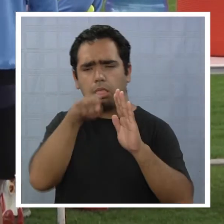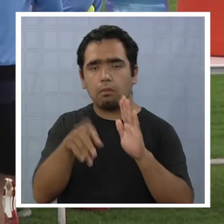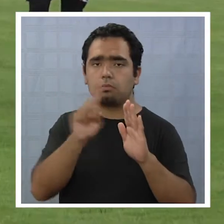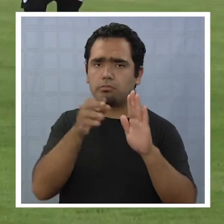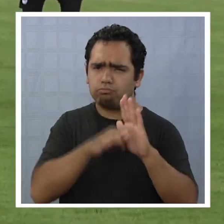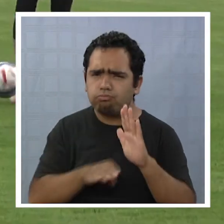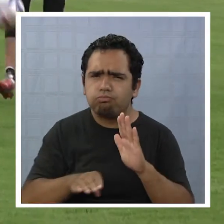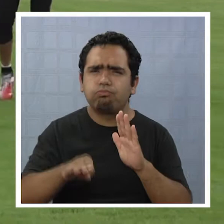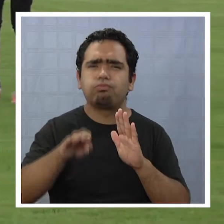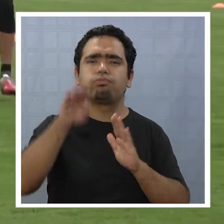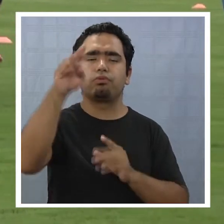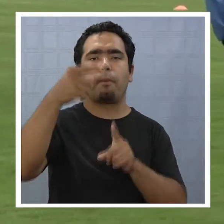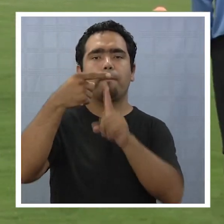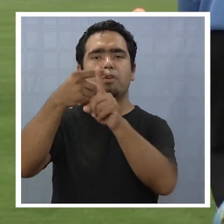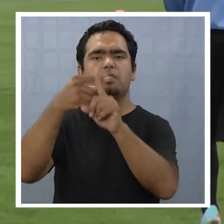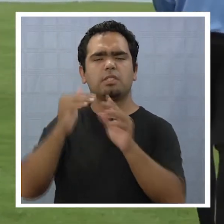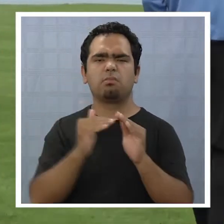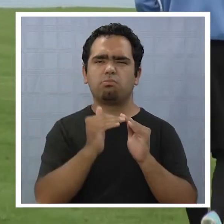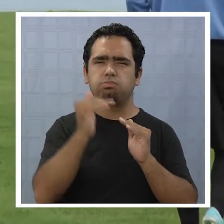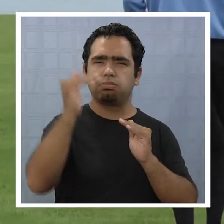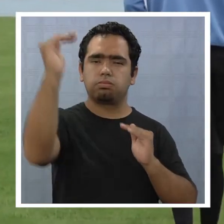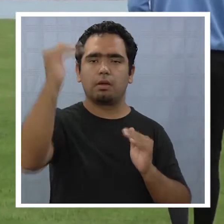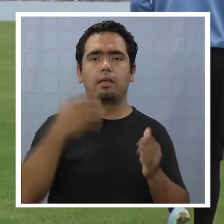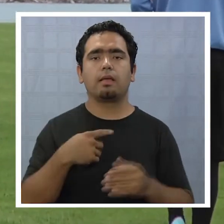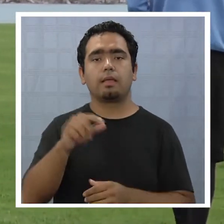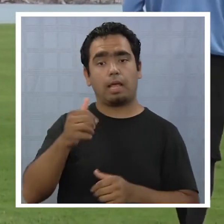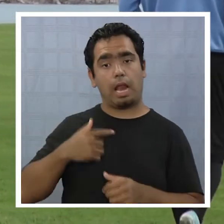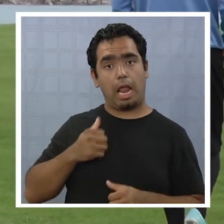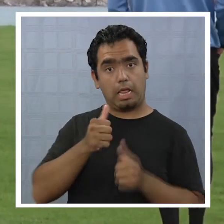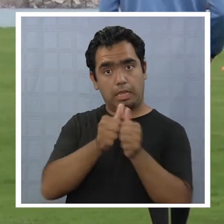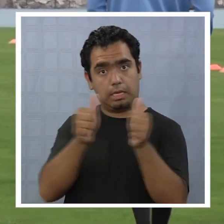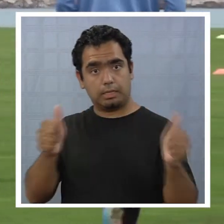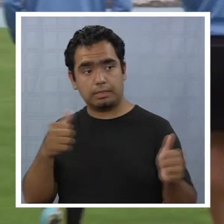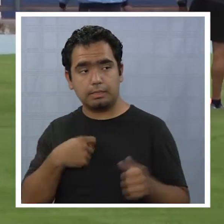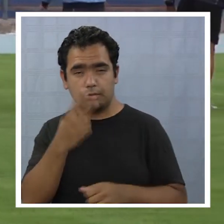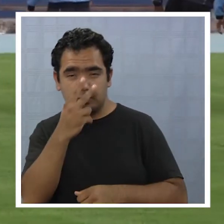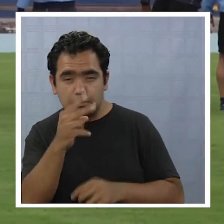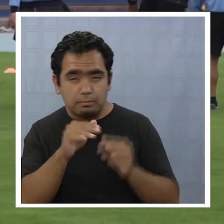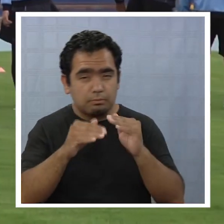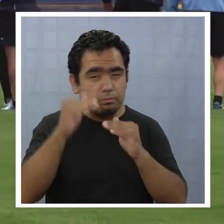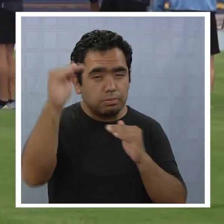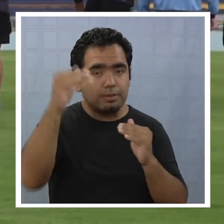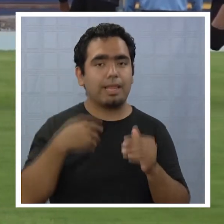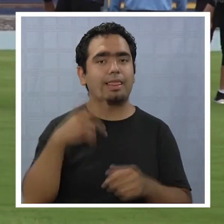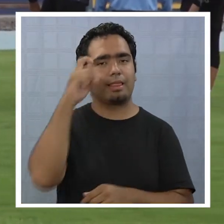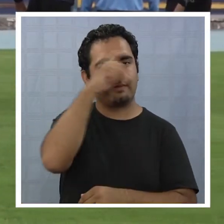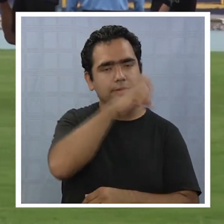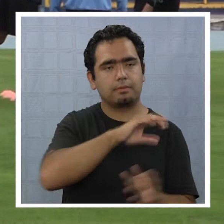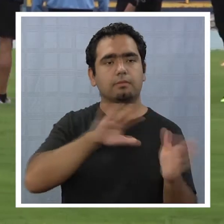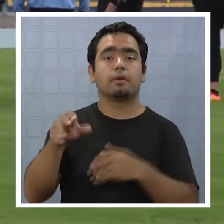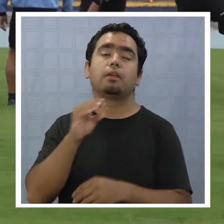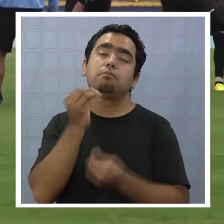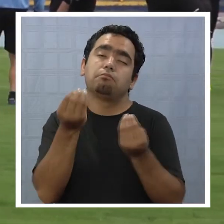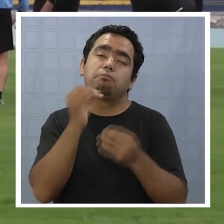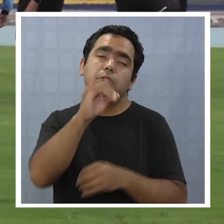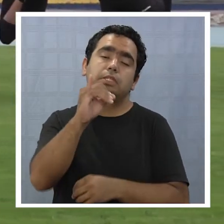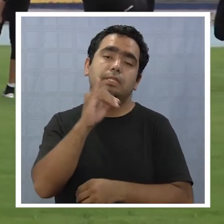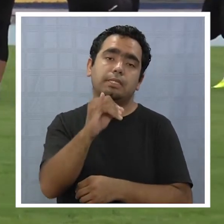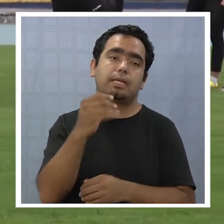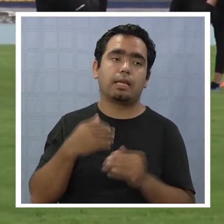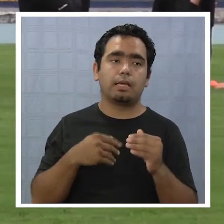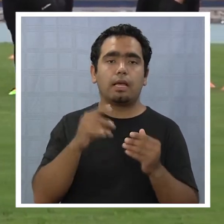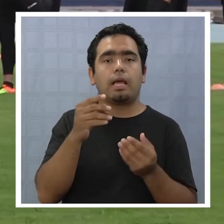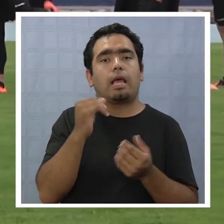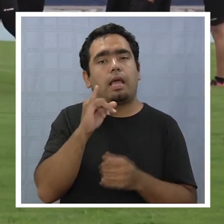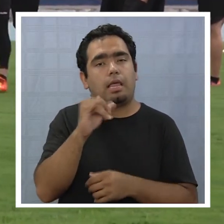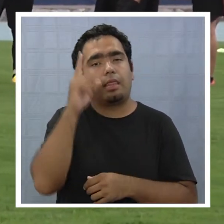y lo acerque a lugares de privilegio, con un manejo económico que la directiva reconoce como difícil. Bueno, todos los años